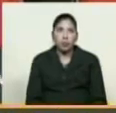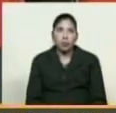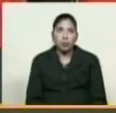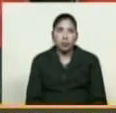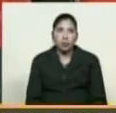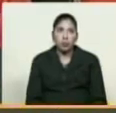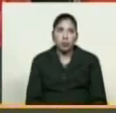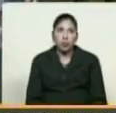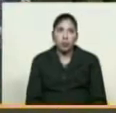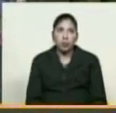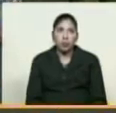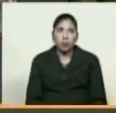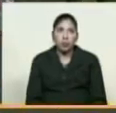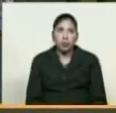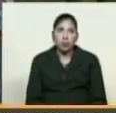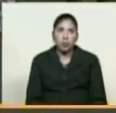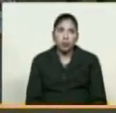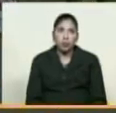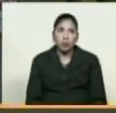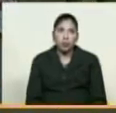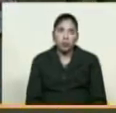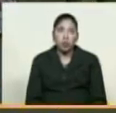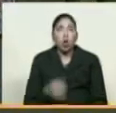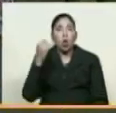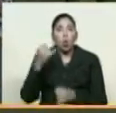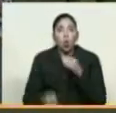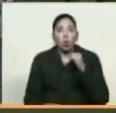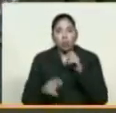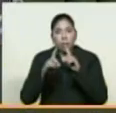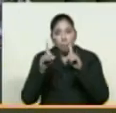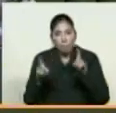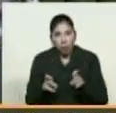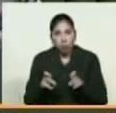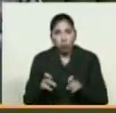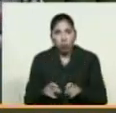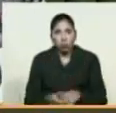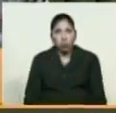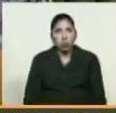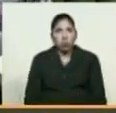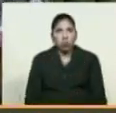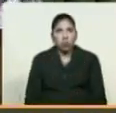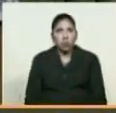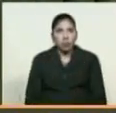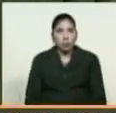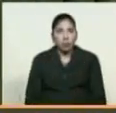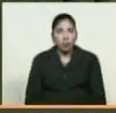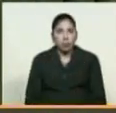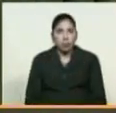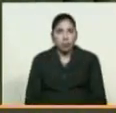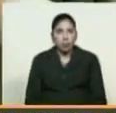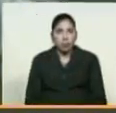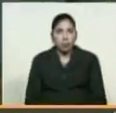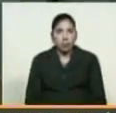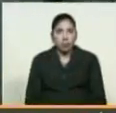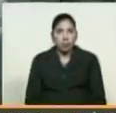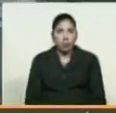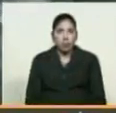Siguiente pregunta, por favor. La segunda y última pregunta la efectúa Marcos Salgado por Hispan TV.